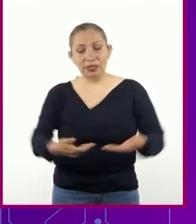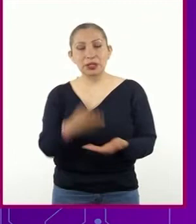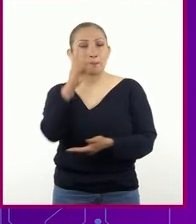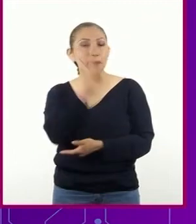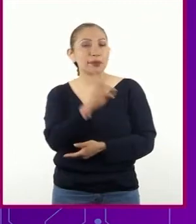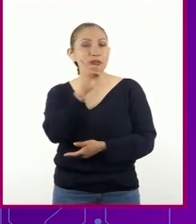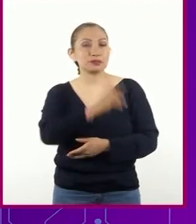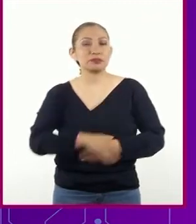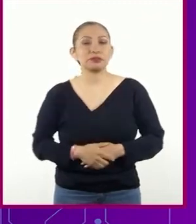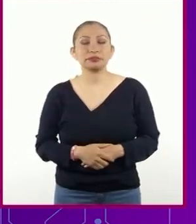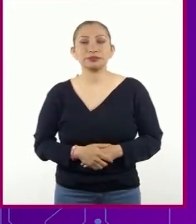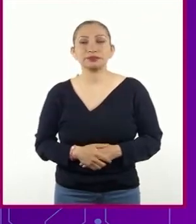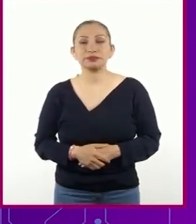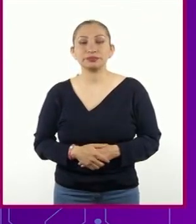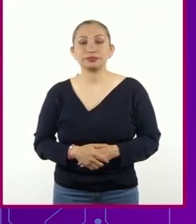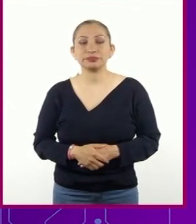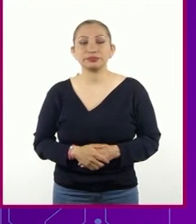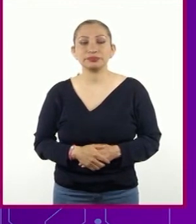de pruebas.